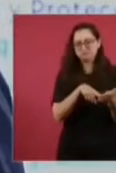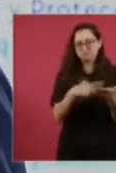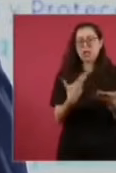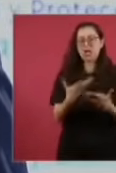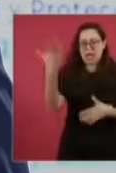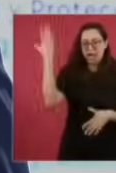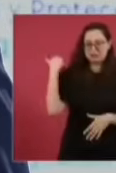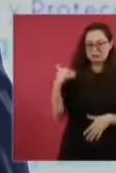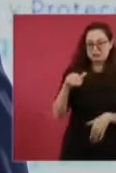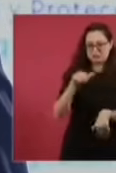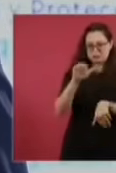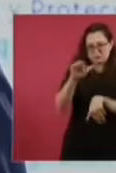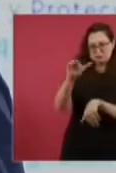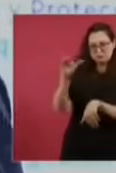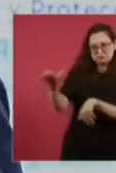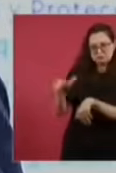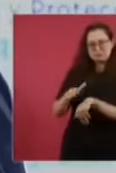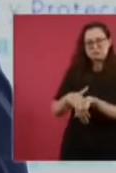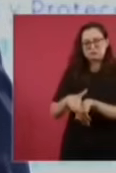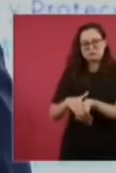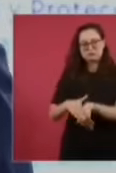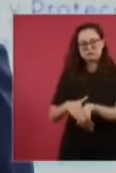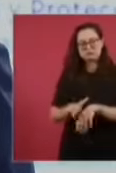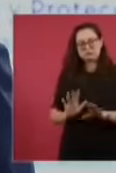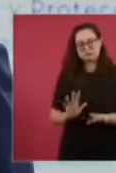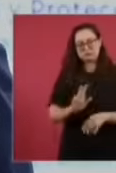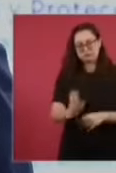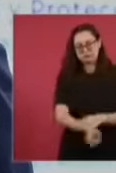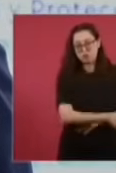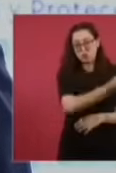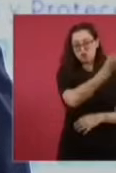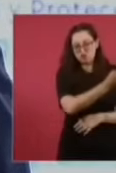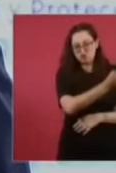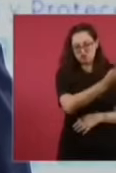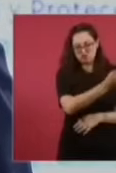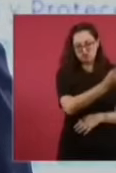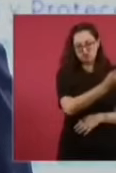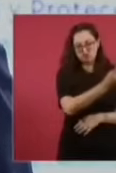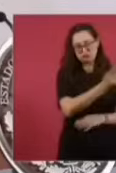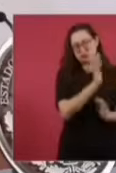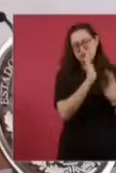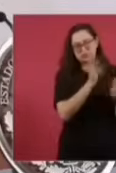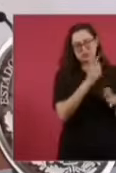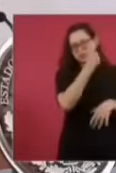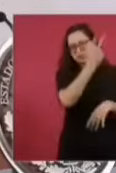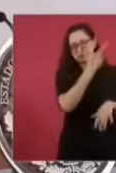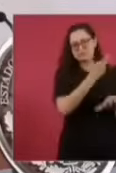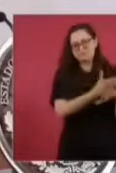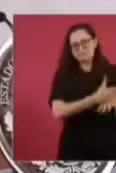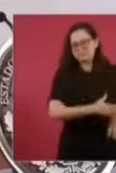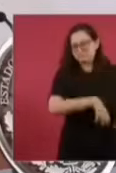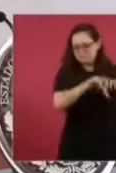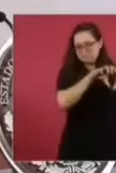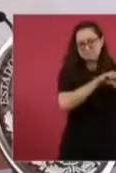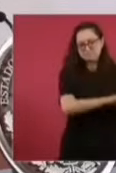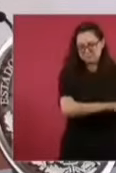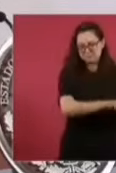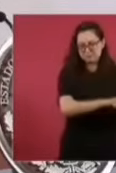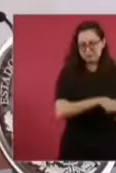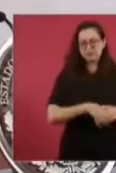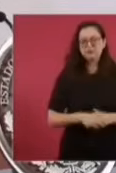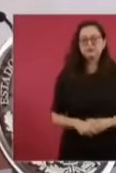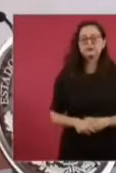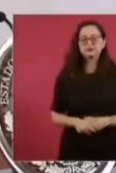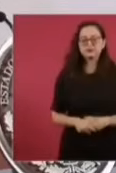de que los dos integrantes del cártel de Sinaloa se encontraban bajo custodia del gobierno de Estados